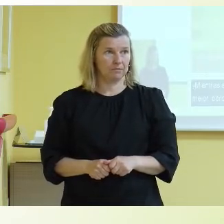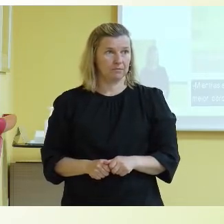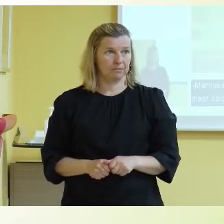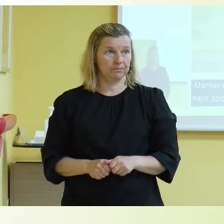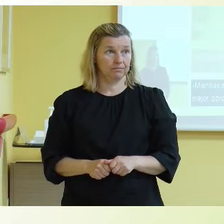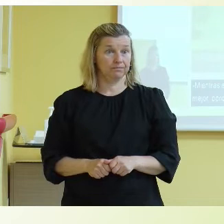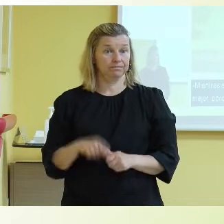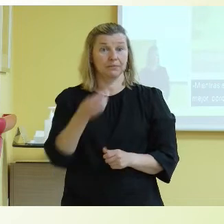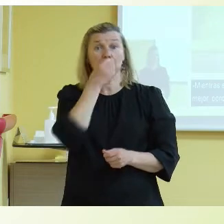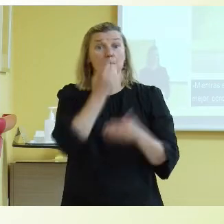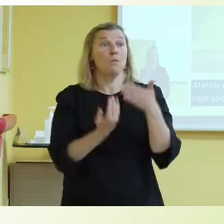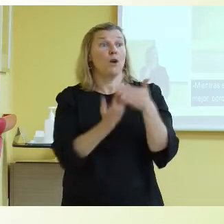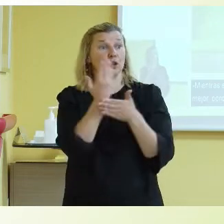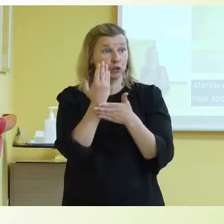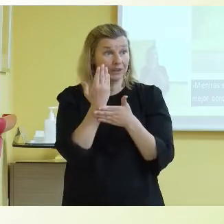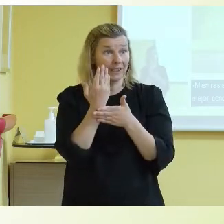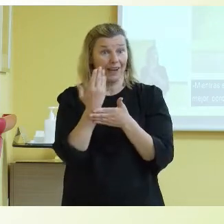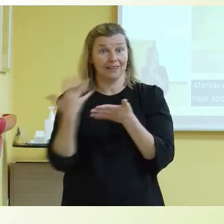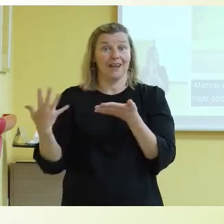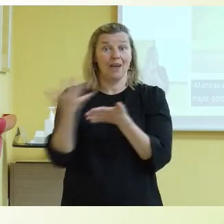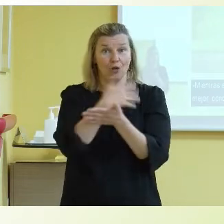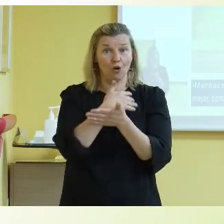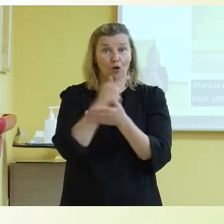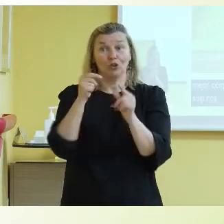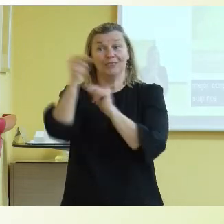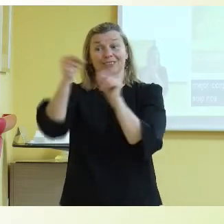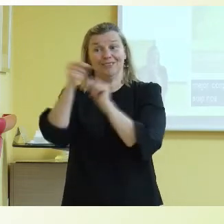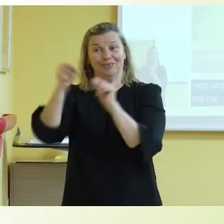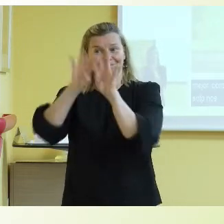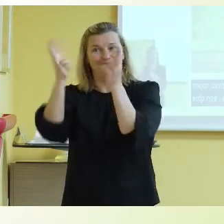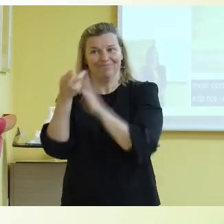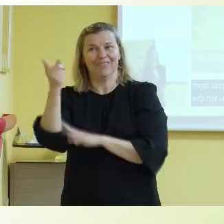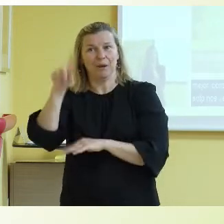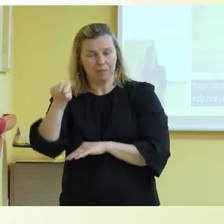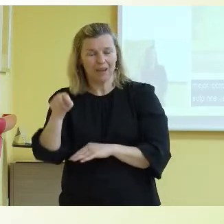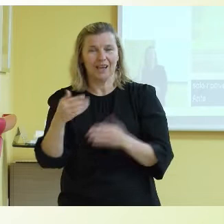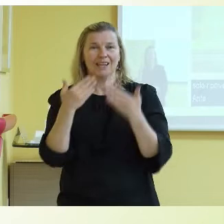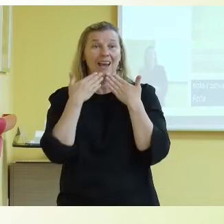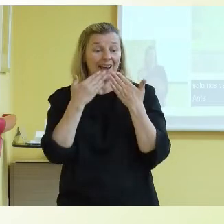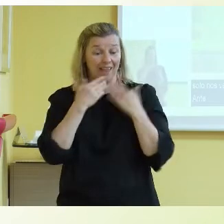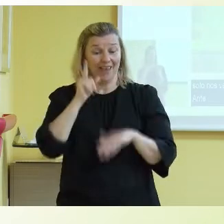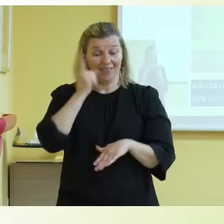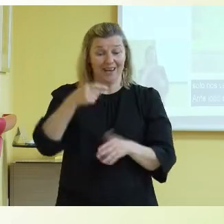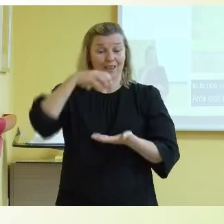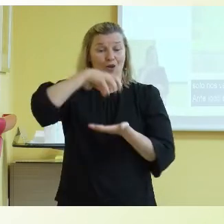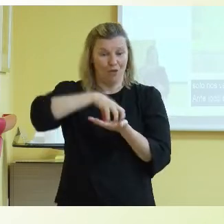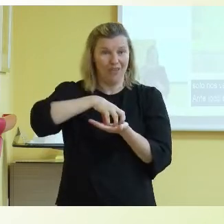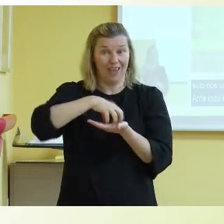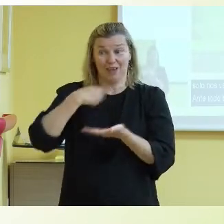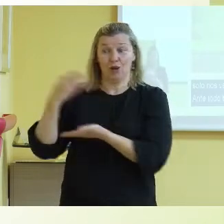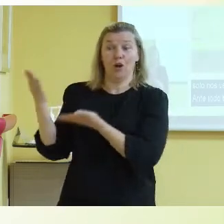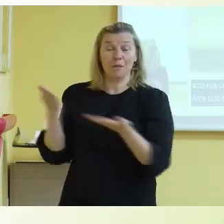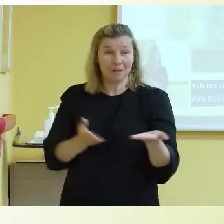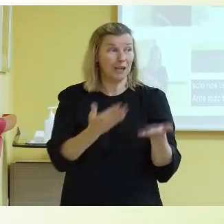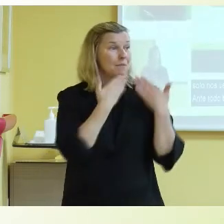Bueno, ante todo, buenos días también a los que están detrás de las cámaras. Muchas gracias al director de este centro por invitarme, gracias a